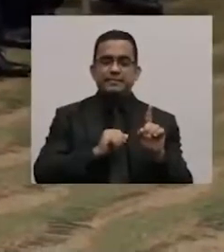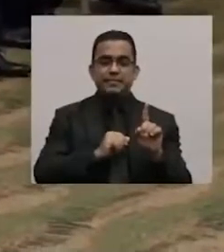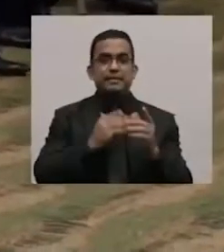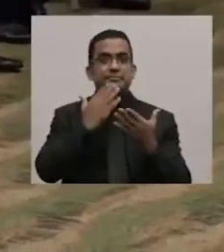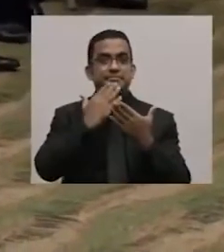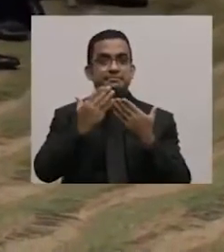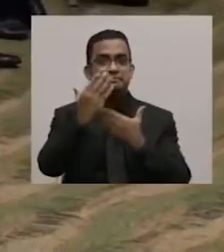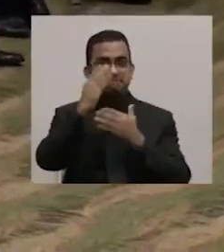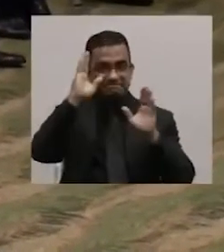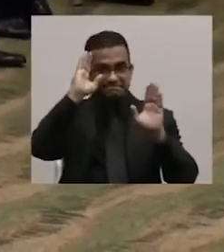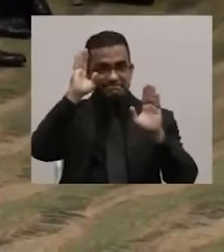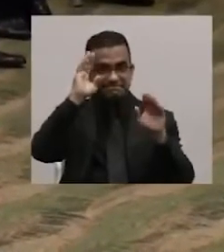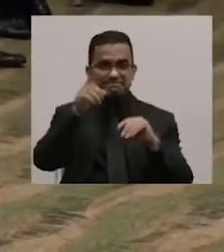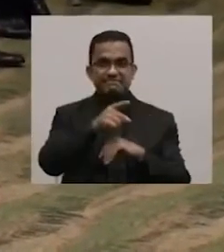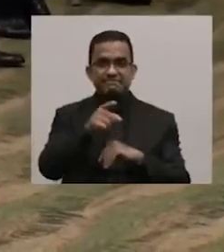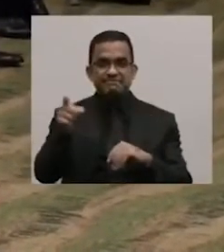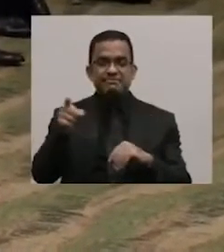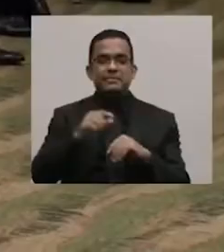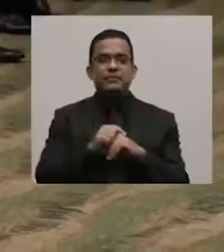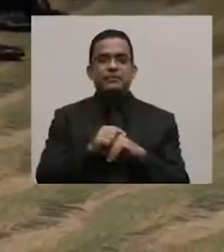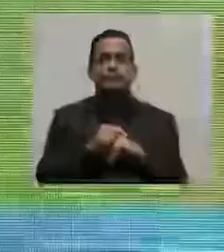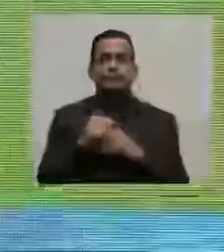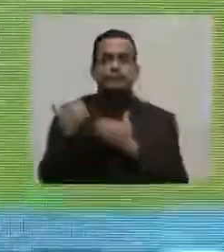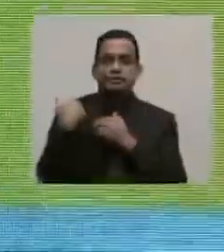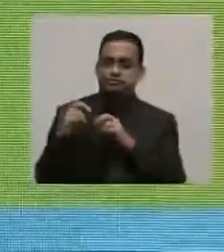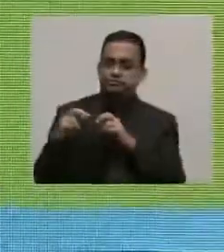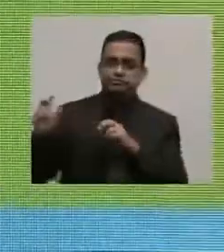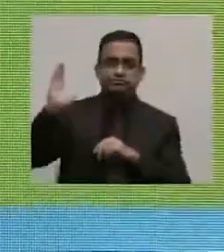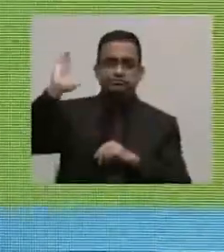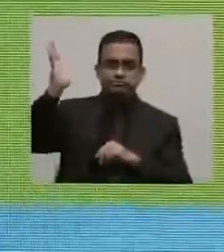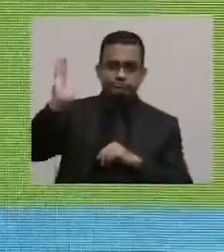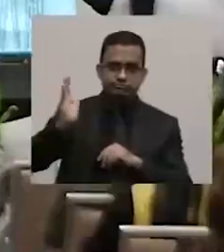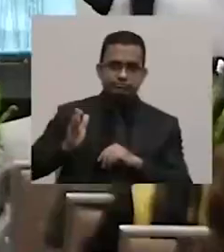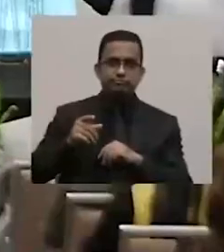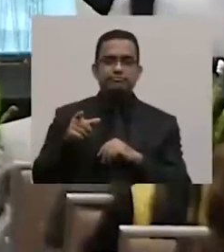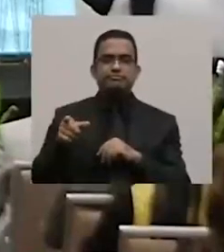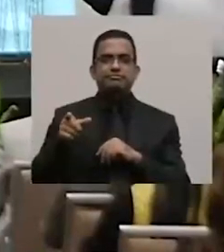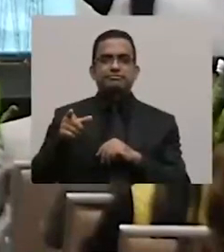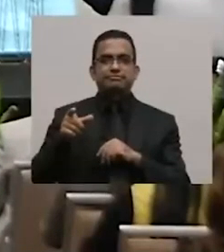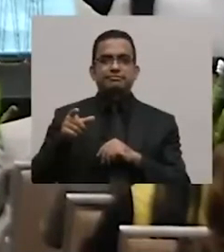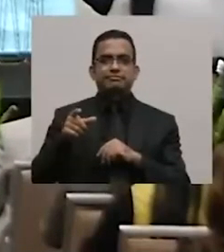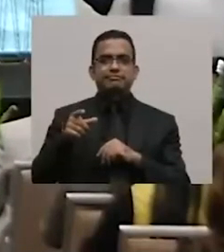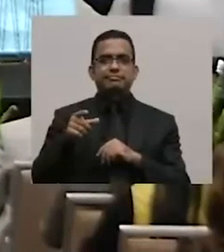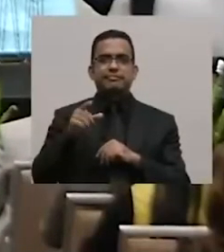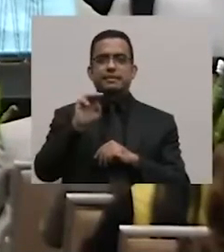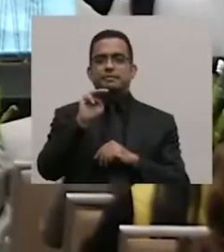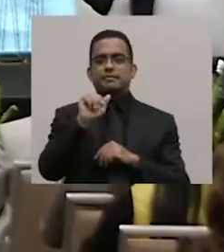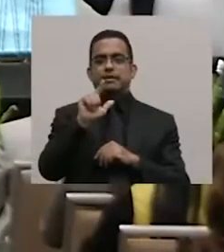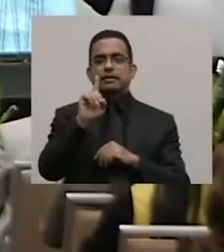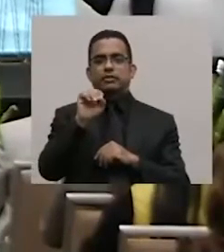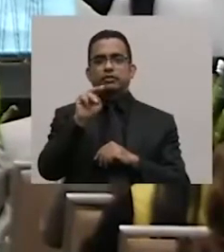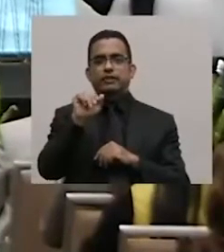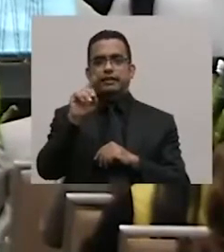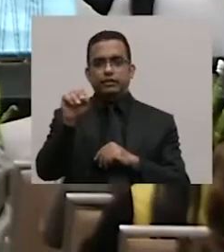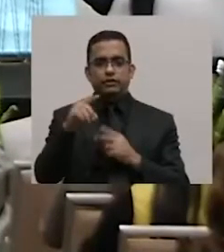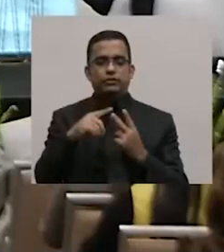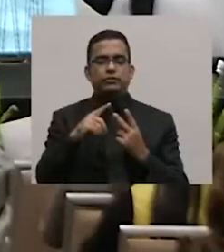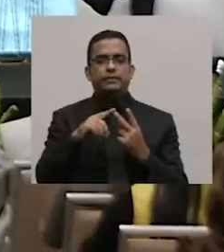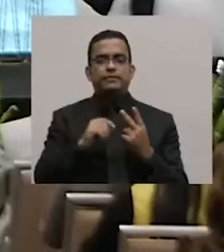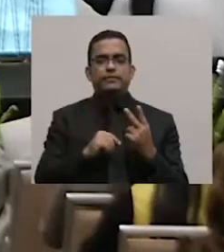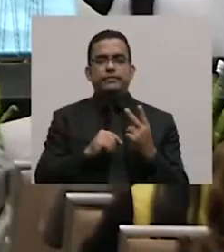buenos días a los panelistas y a la panelista, don Percio Maldonado,